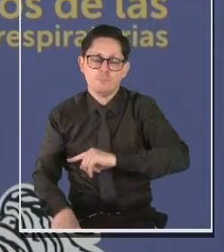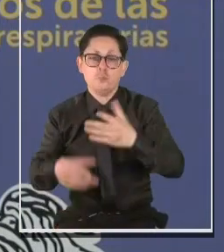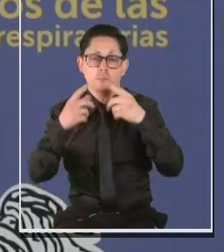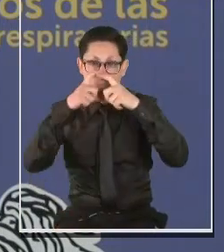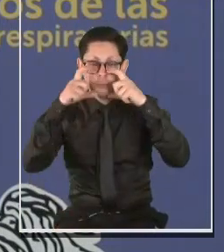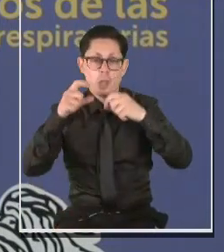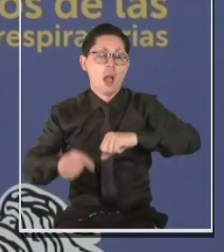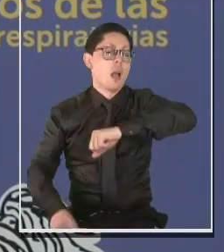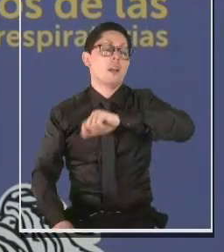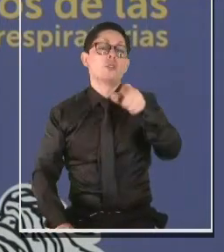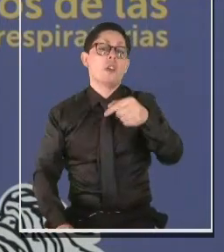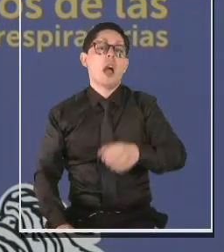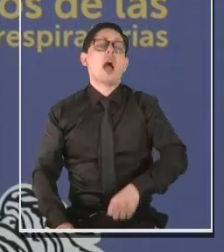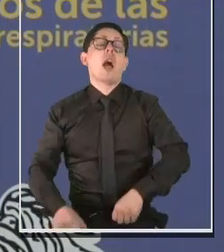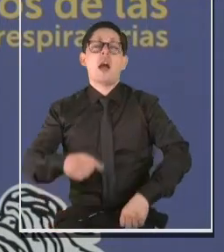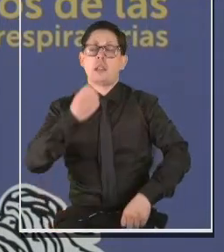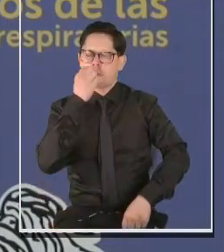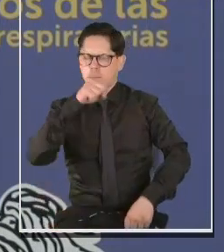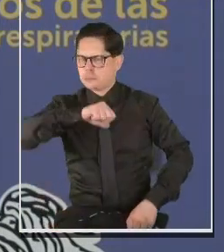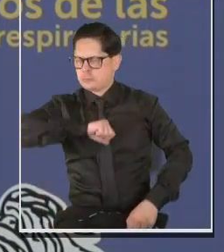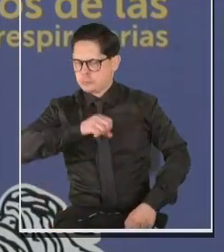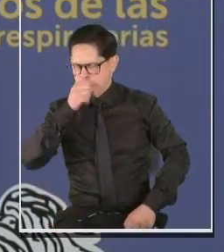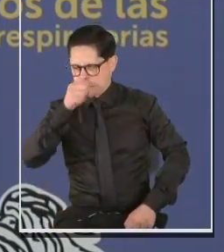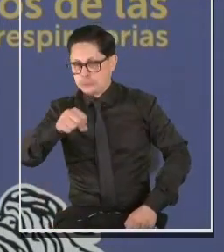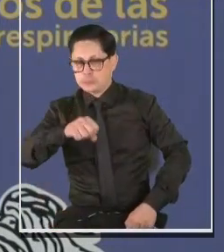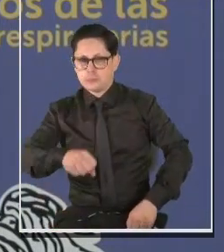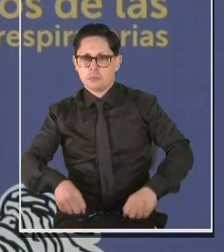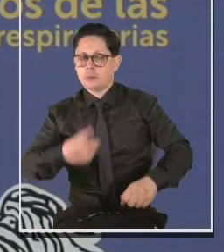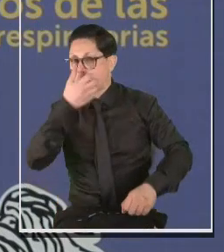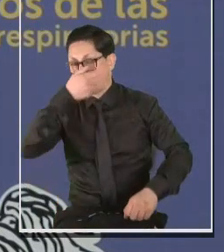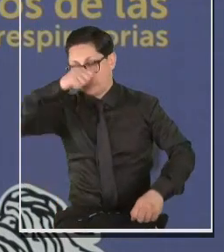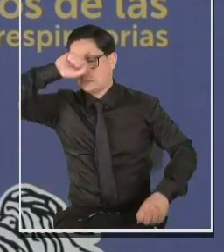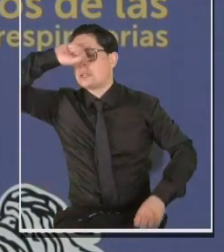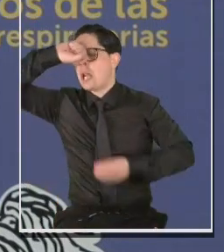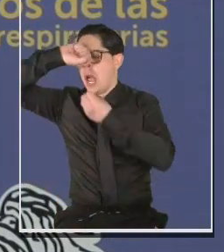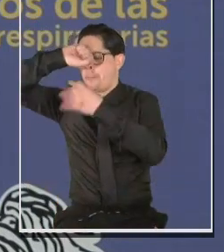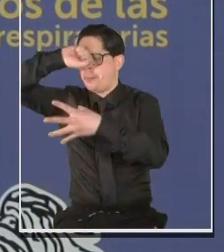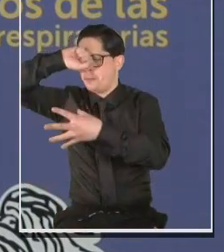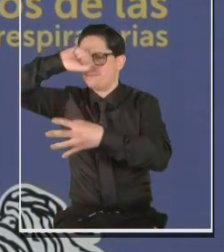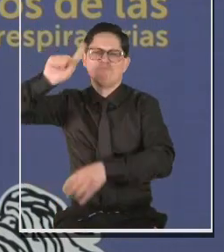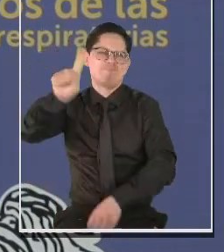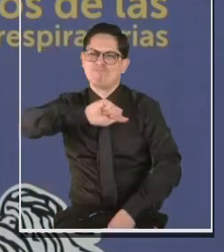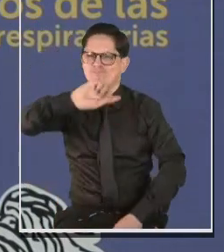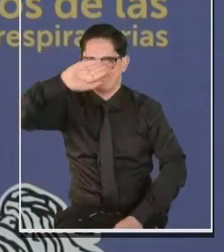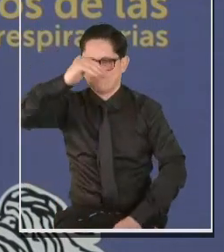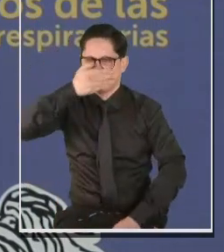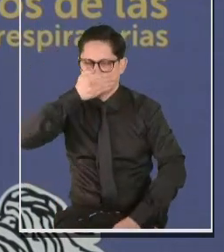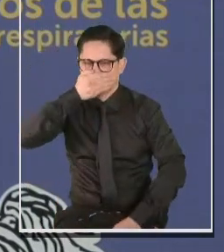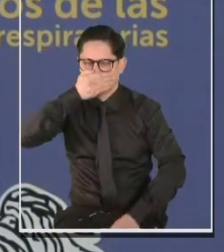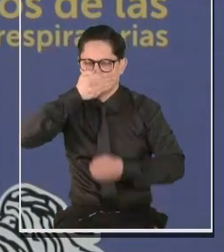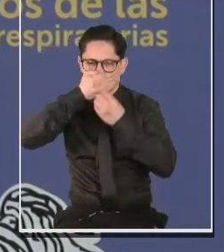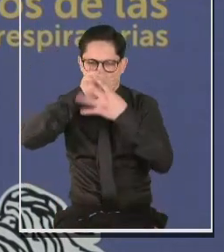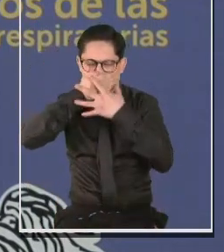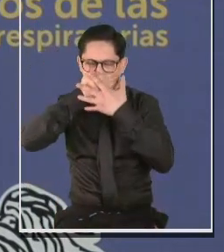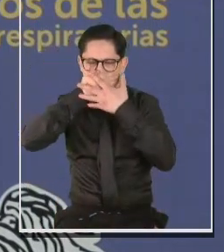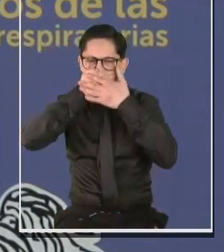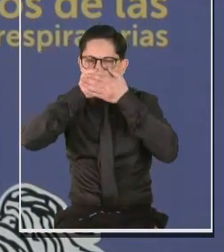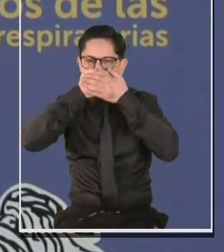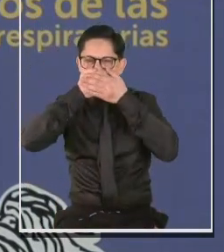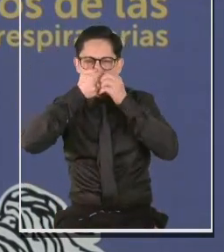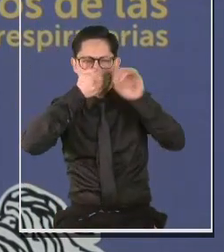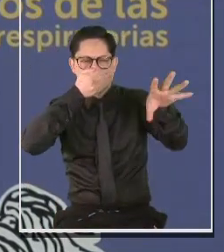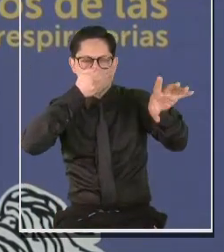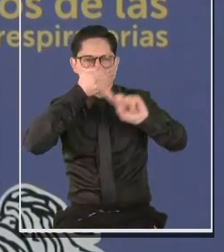la mascarilla y va a toser O tiene que estornudar no se la retire porque justamente la mascarilla lo que hace que evita que estas gotas